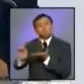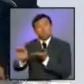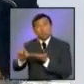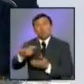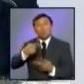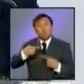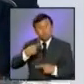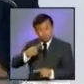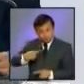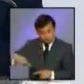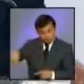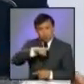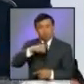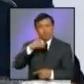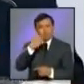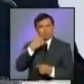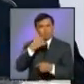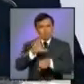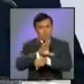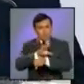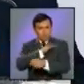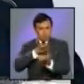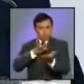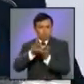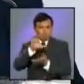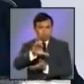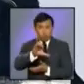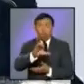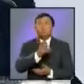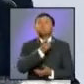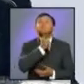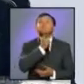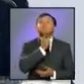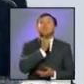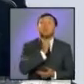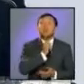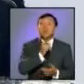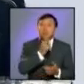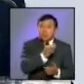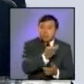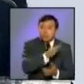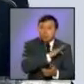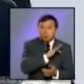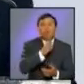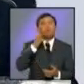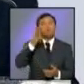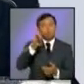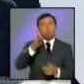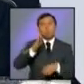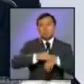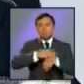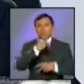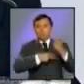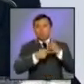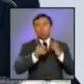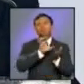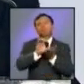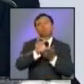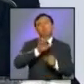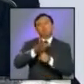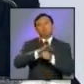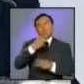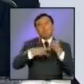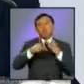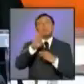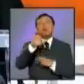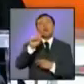parece que así fue porque ya sabemos que trabajan juntos no que fueron a hacer un trabajo en equipo y no sé